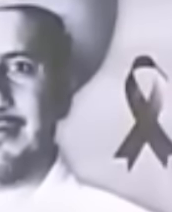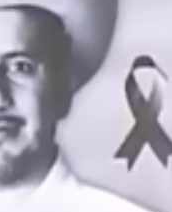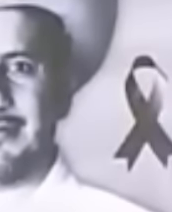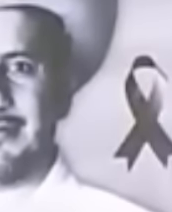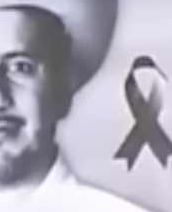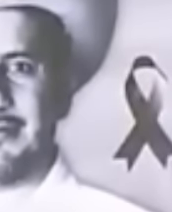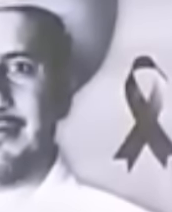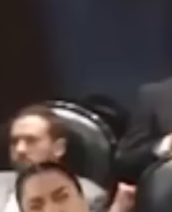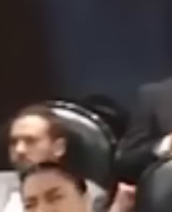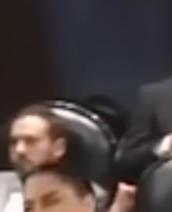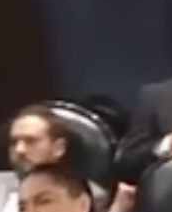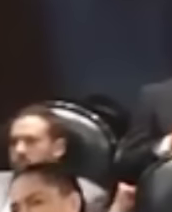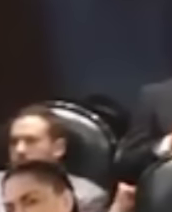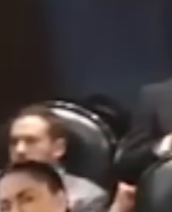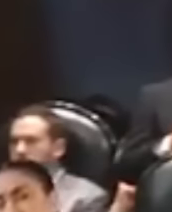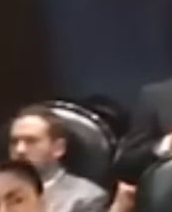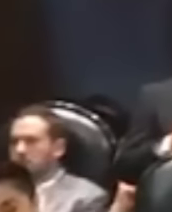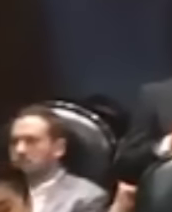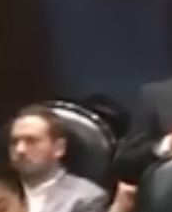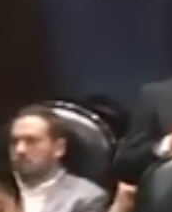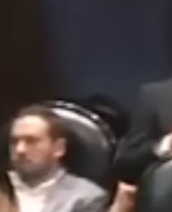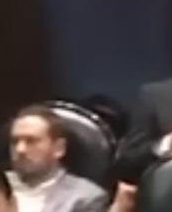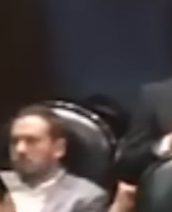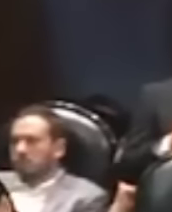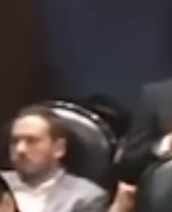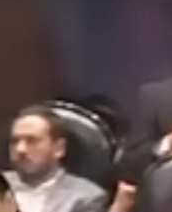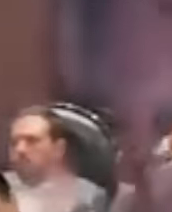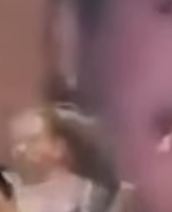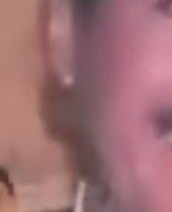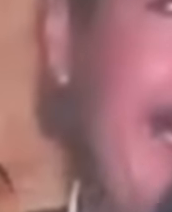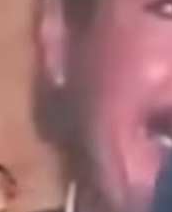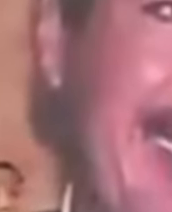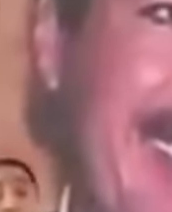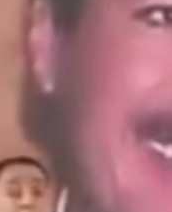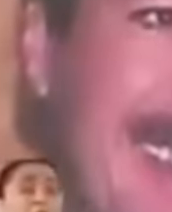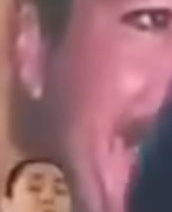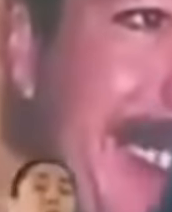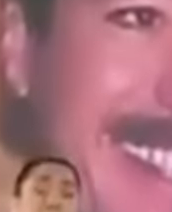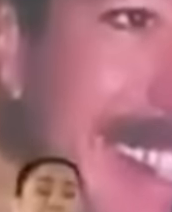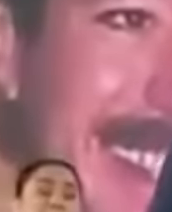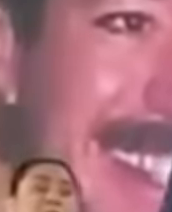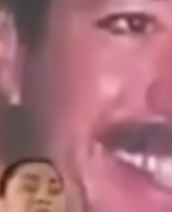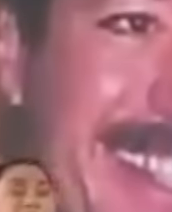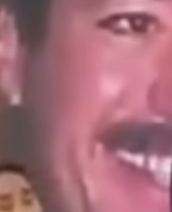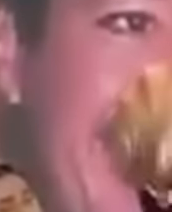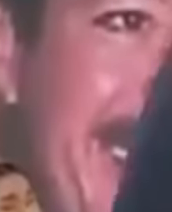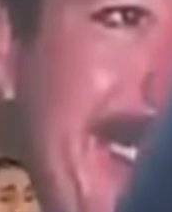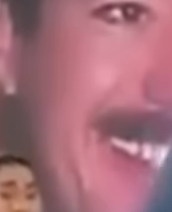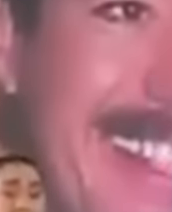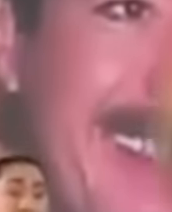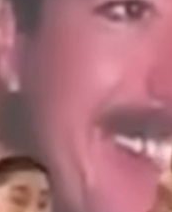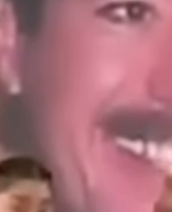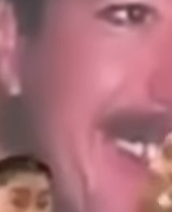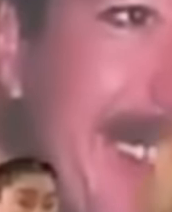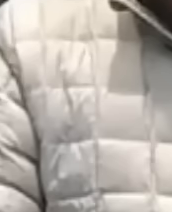cuando tuvieron el poder? Para que se fueran a entregar como lo hace la desquiciada de Lili Téllez, que